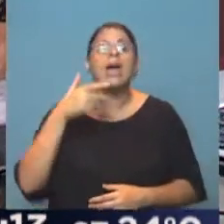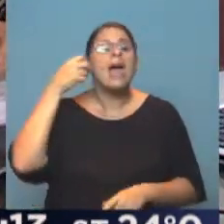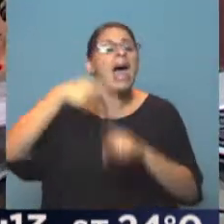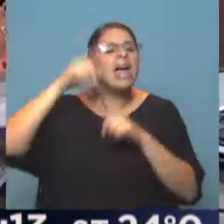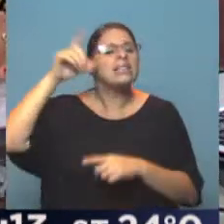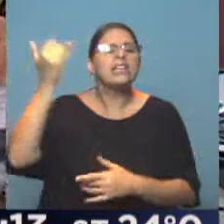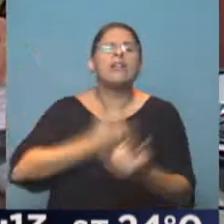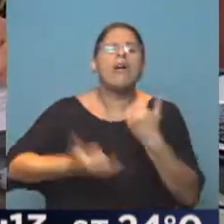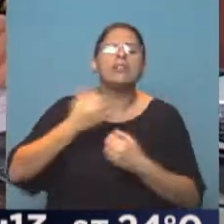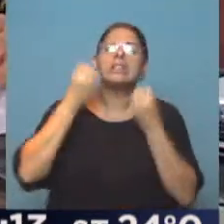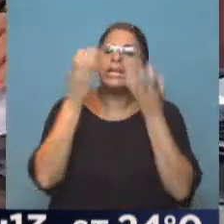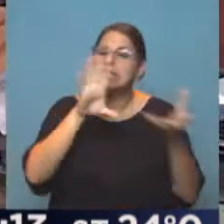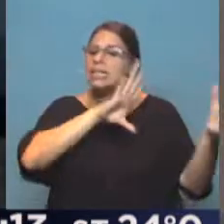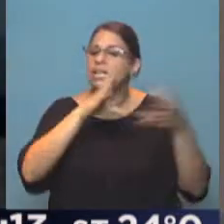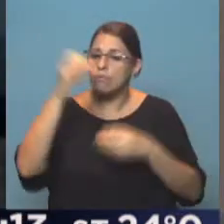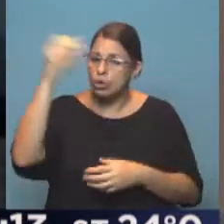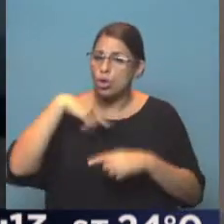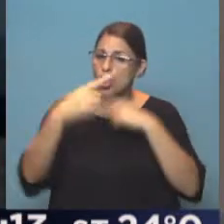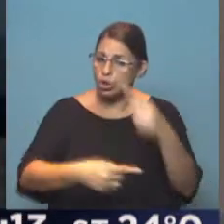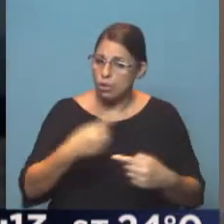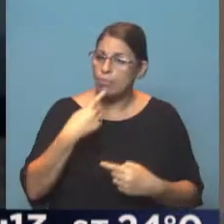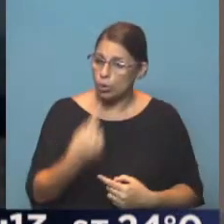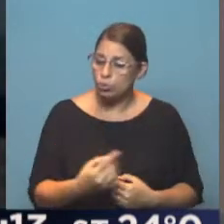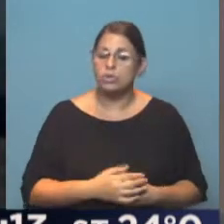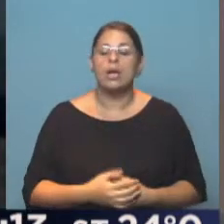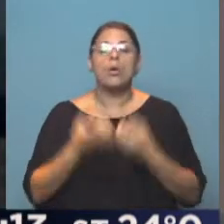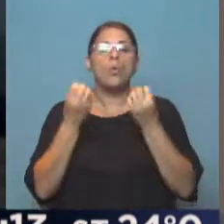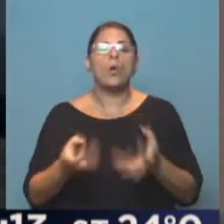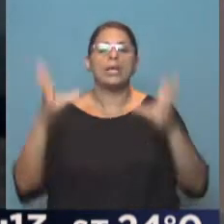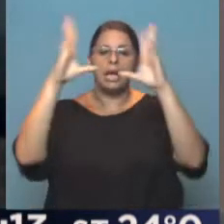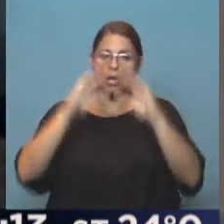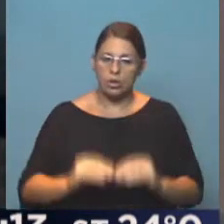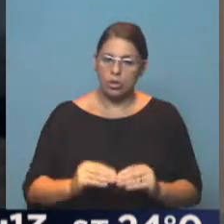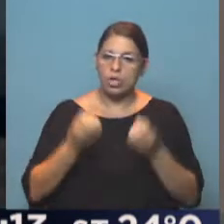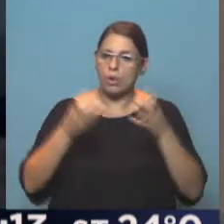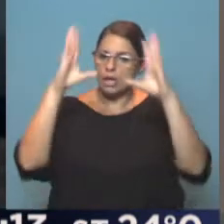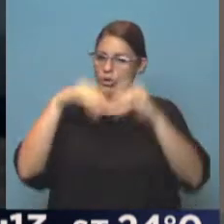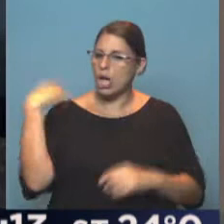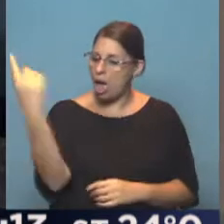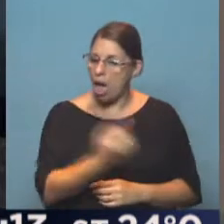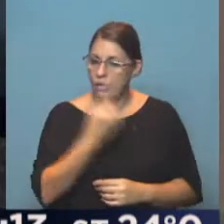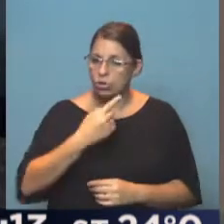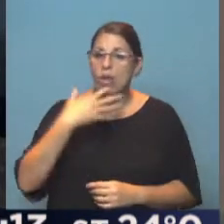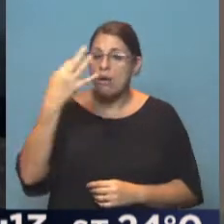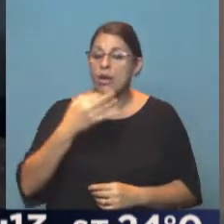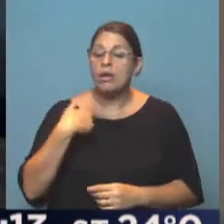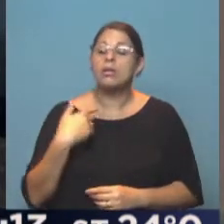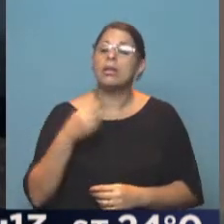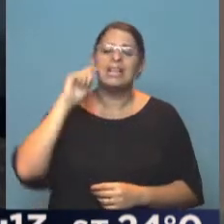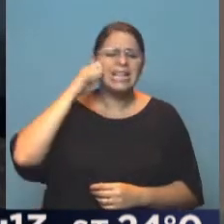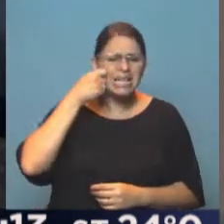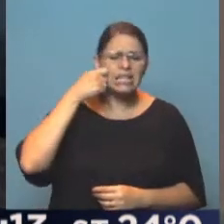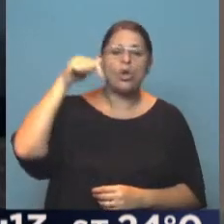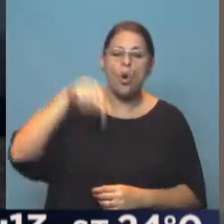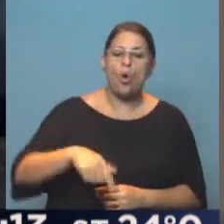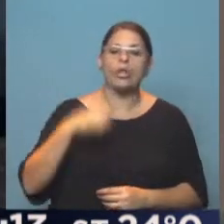sigue el tiempo. ¿Sigue el sol? ¿Qué tal, chicos? Muy buenas noches para el público. Bueno, sí, la verdad que sí, muy agradable